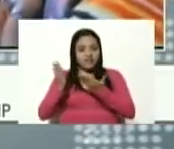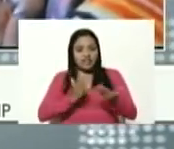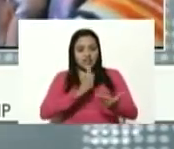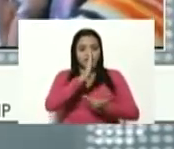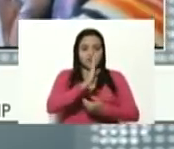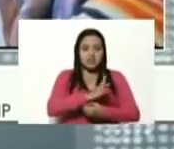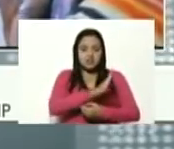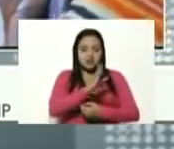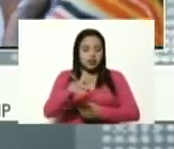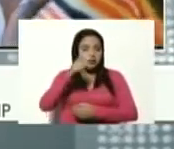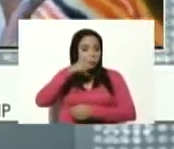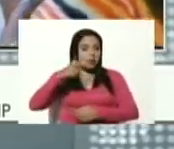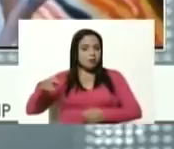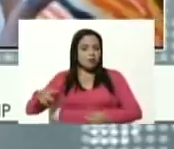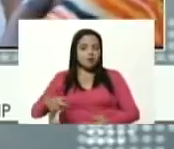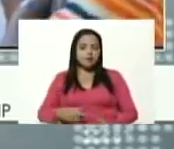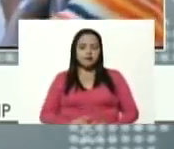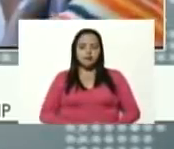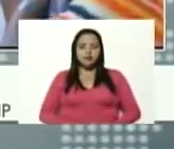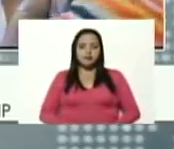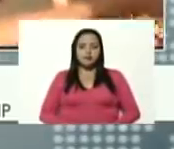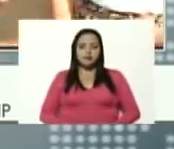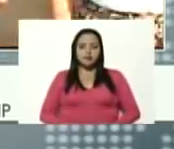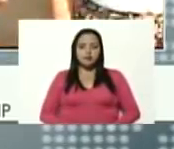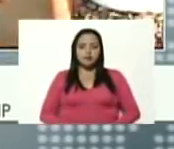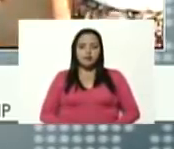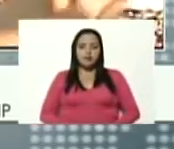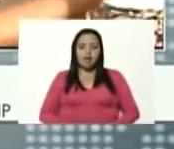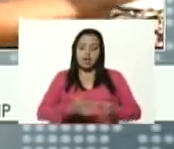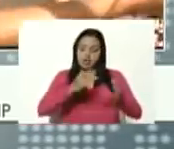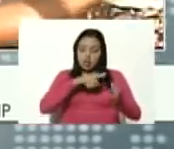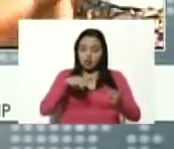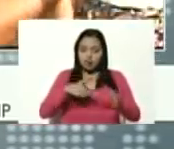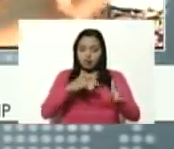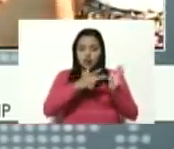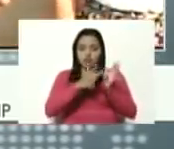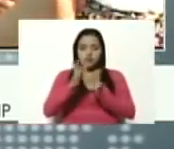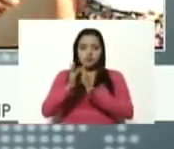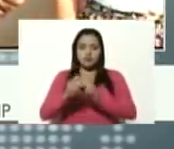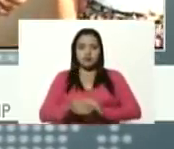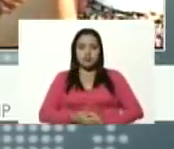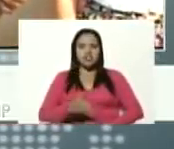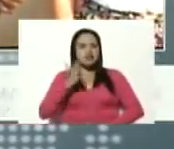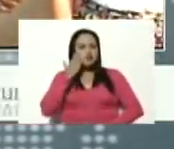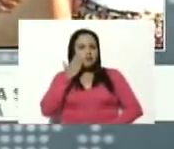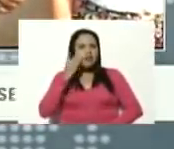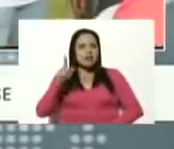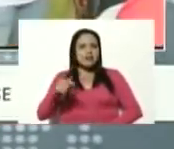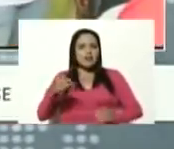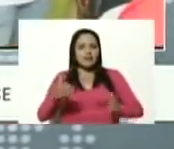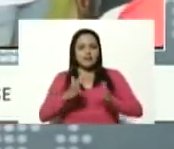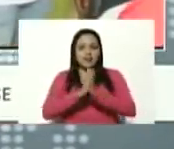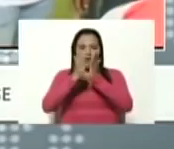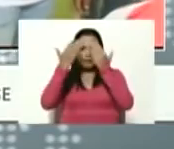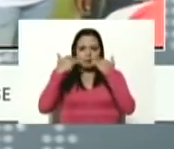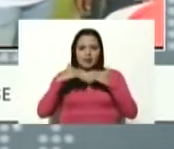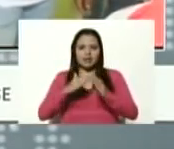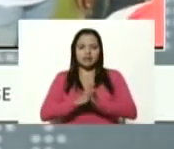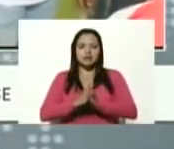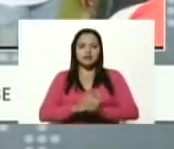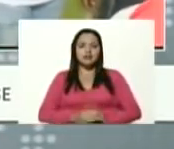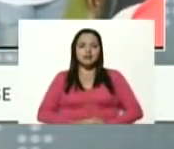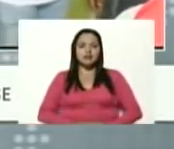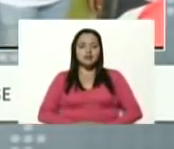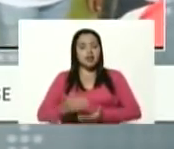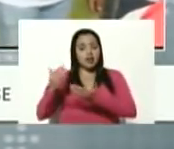bendiciones para nuestro pueblo, de nuestro Señor Jesucristo, de su Madre, la Virgen María, sino que